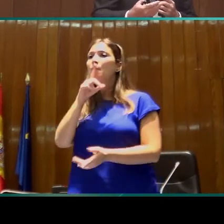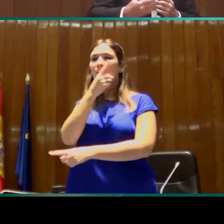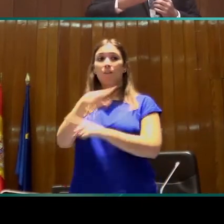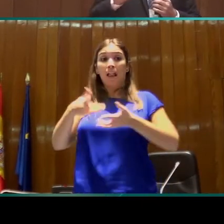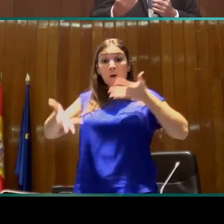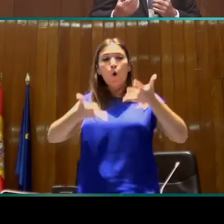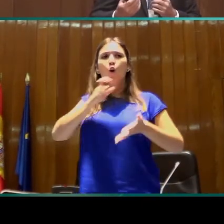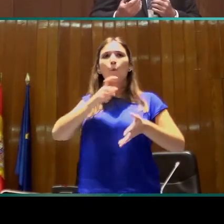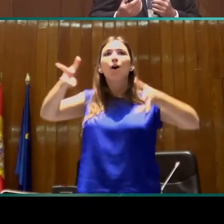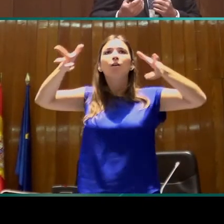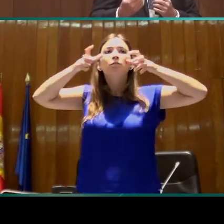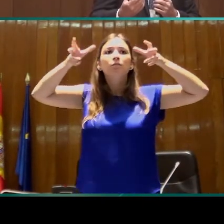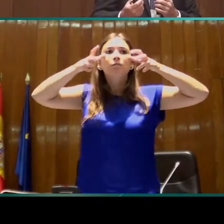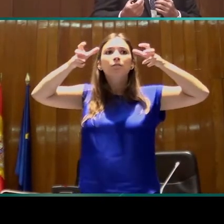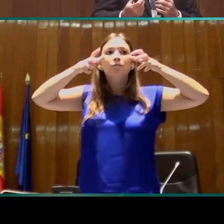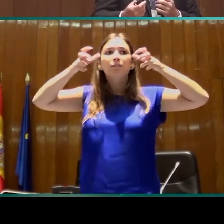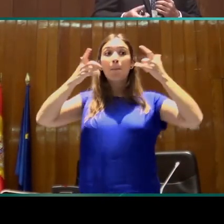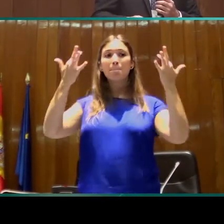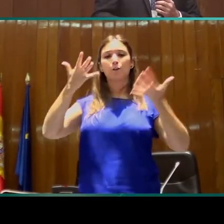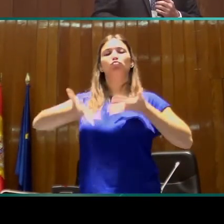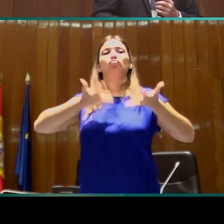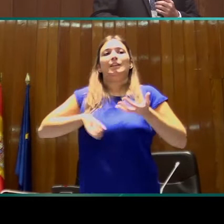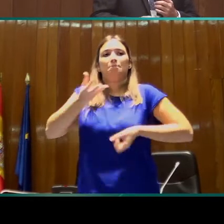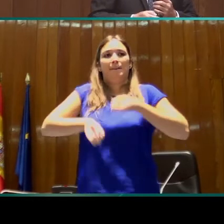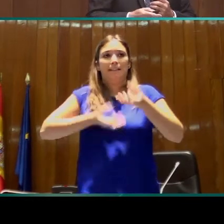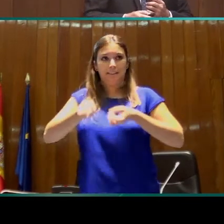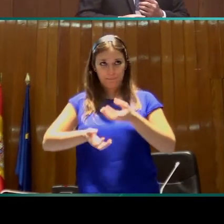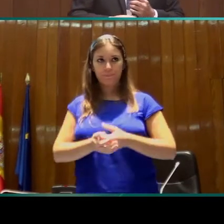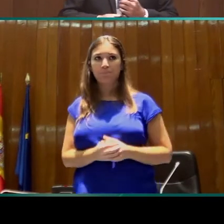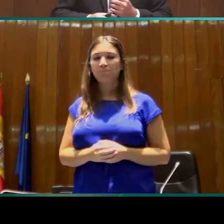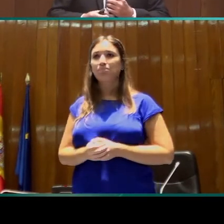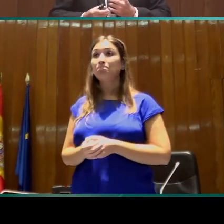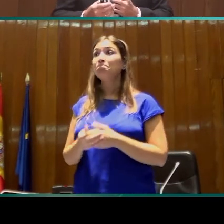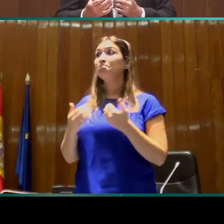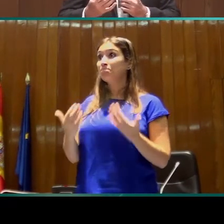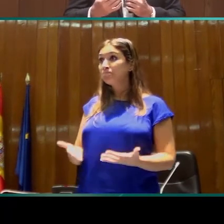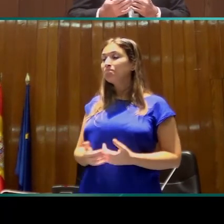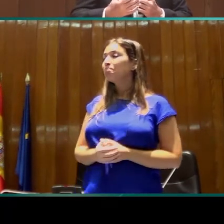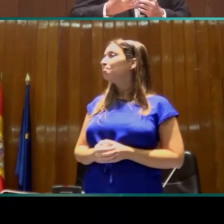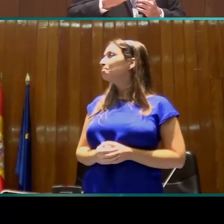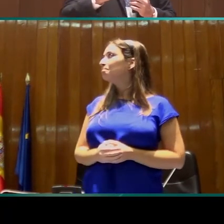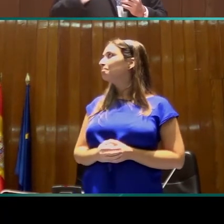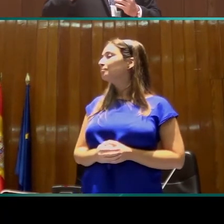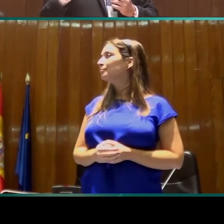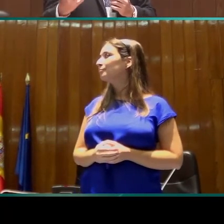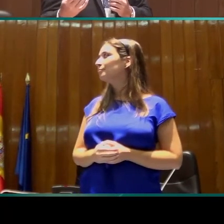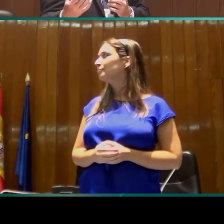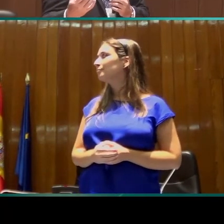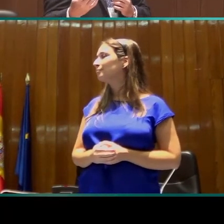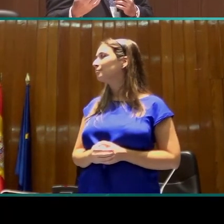por los ojos y se produce con las manos. Bien, eso quiere decir